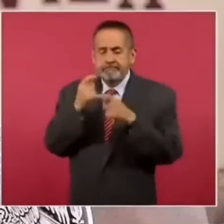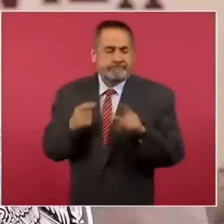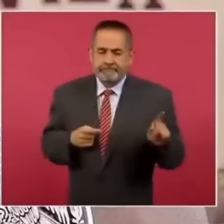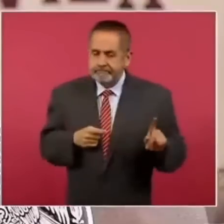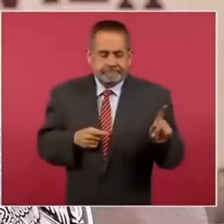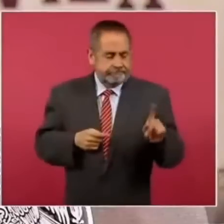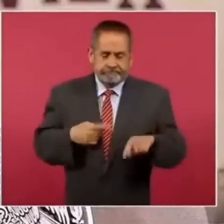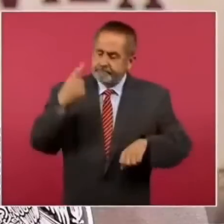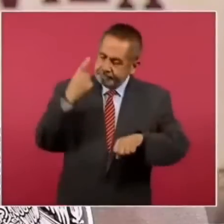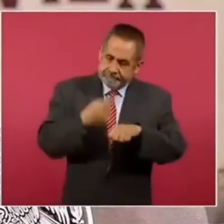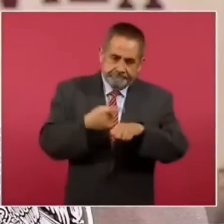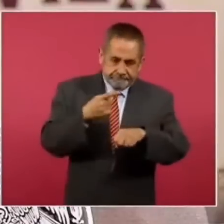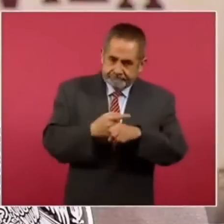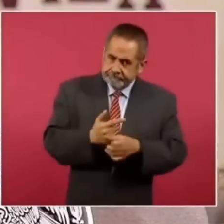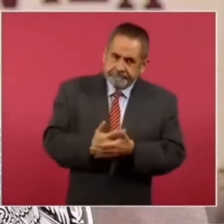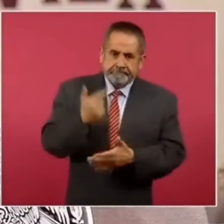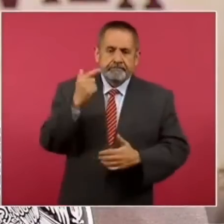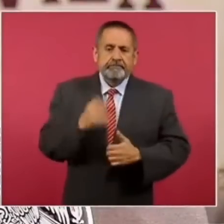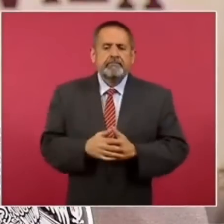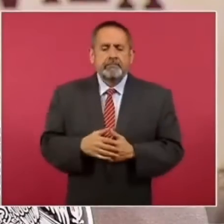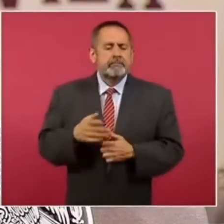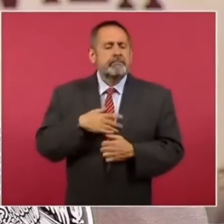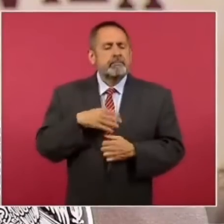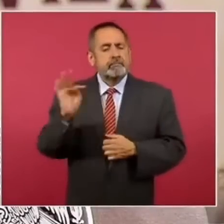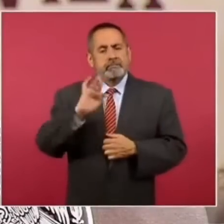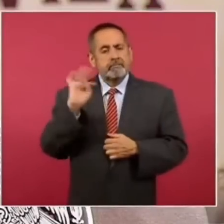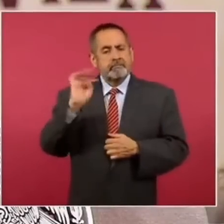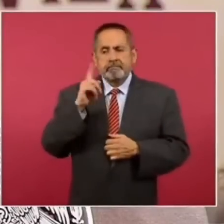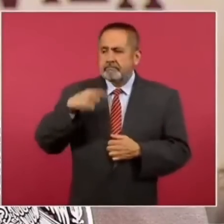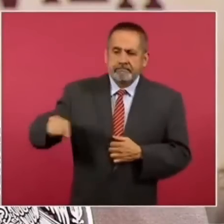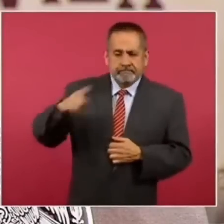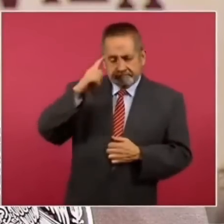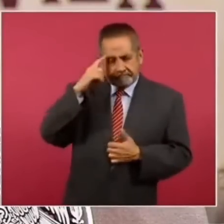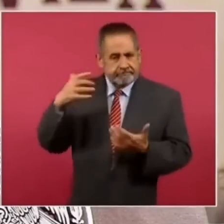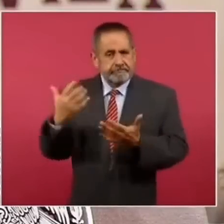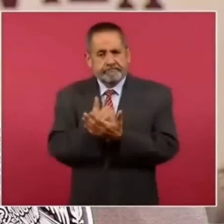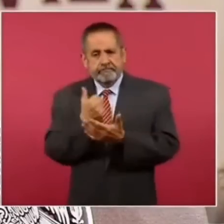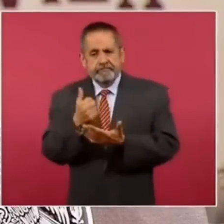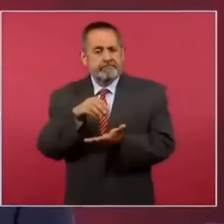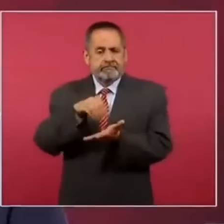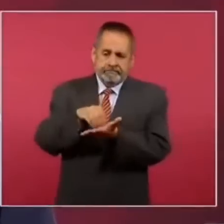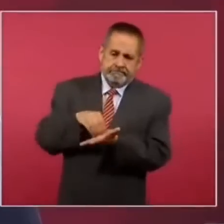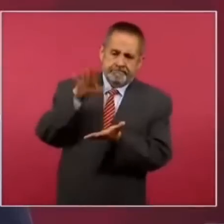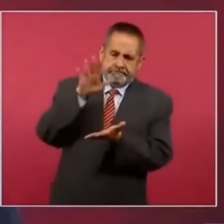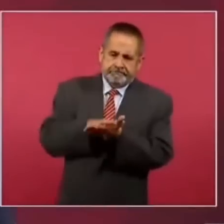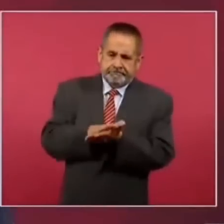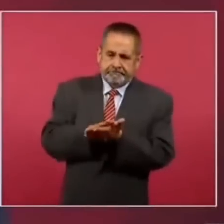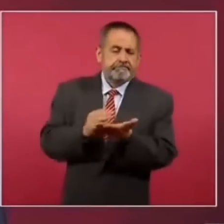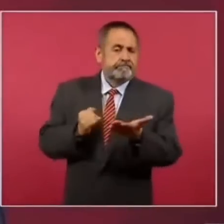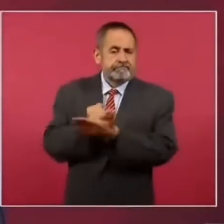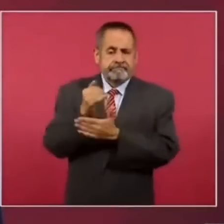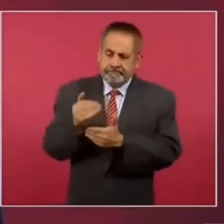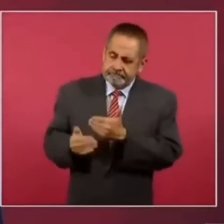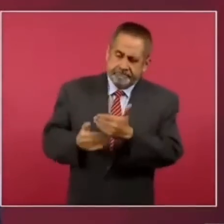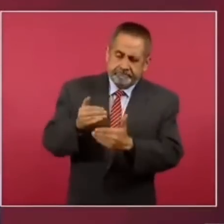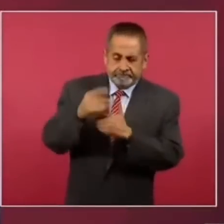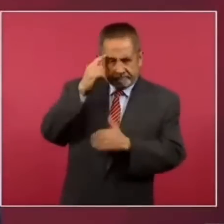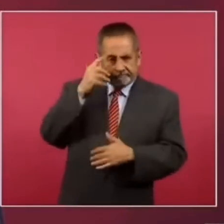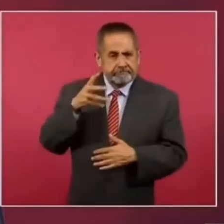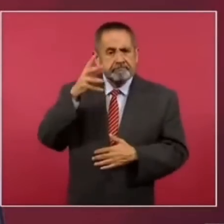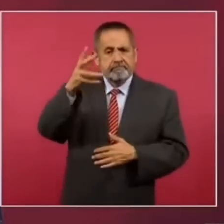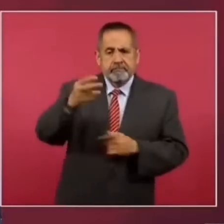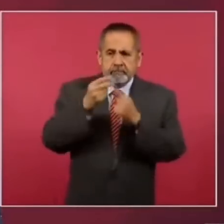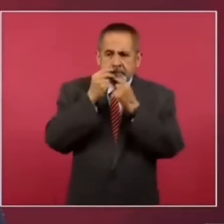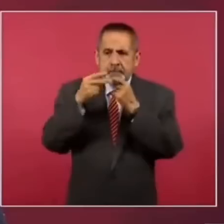muy importante. Yo creo que vamos a terminar ganando todo y ojalá se siente la base de una jurisprudencia para que estos productos no